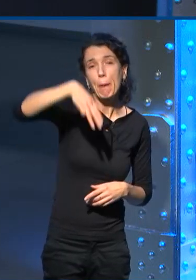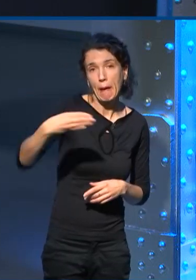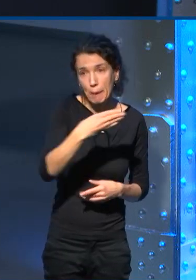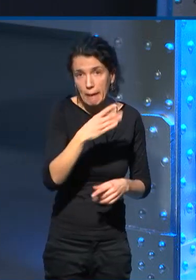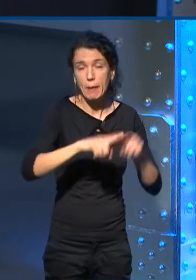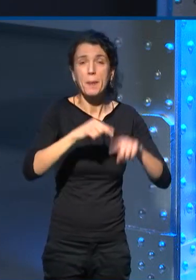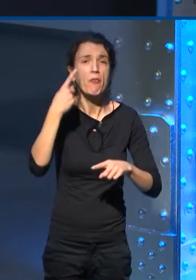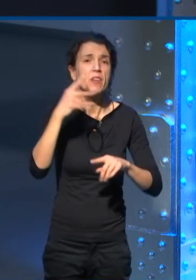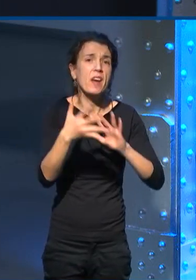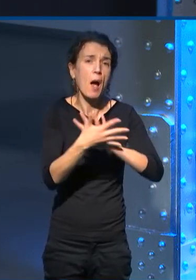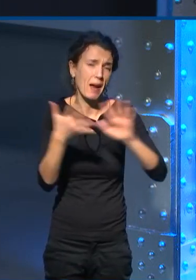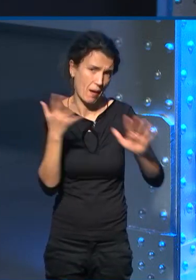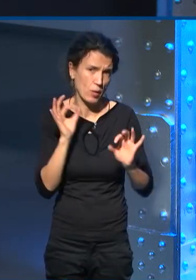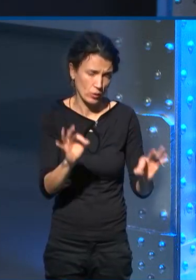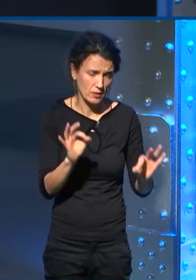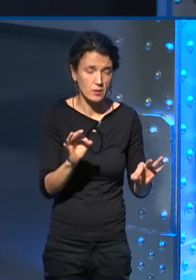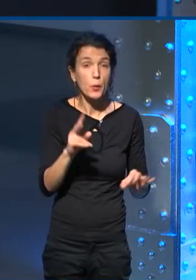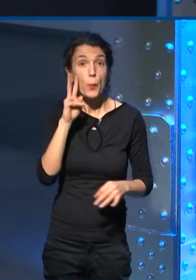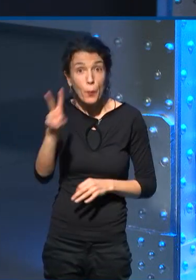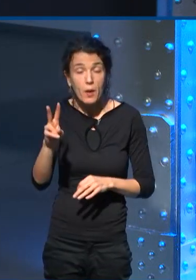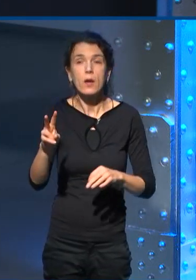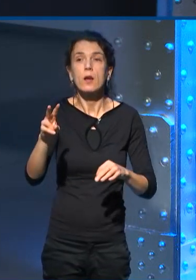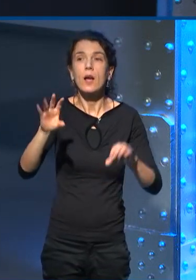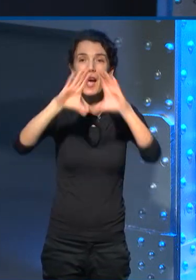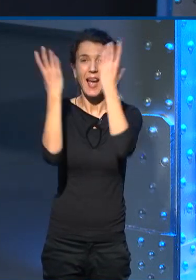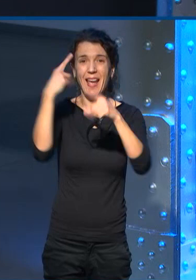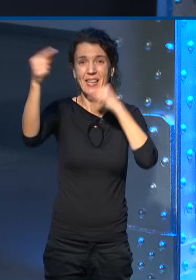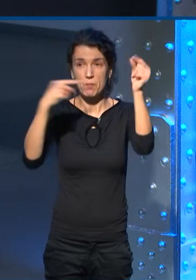con la fibra pues más, fíjense que en el espacio hemos llegado a